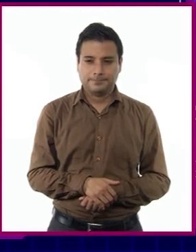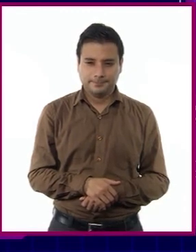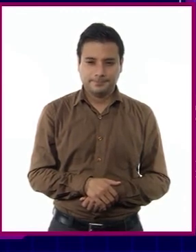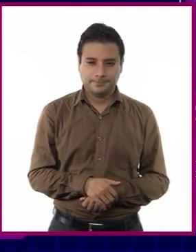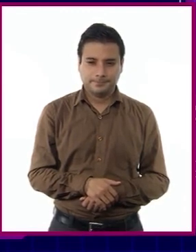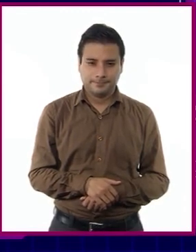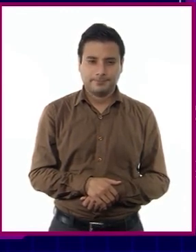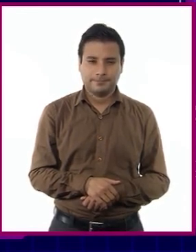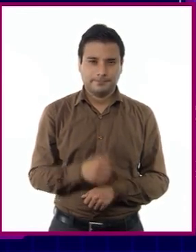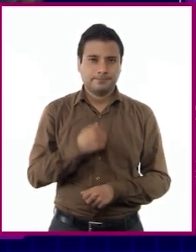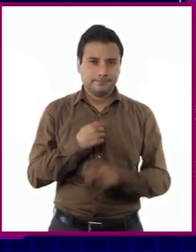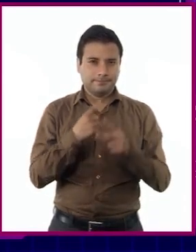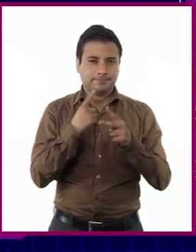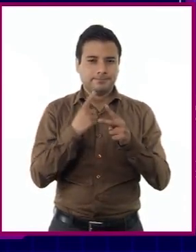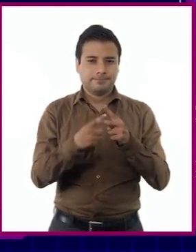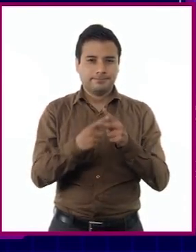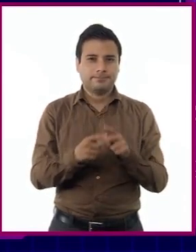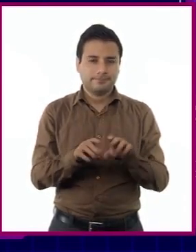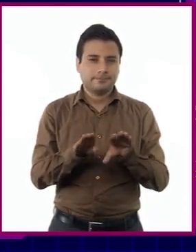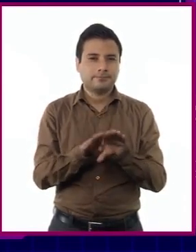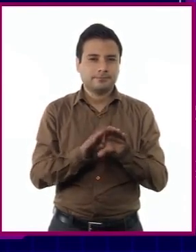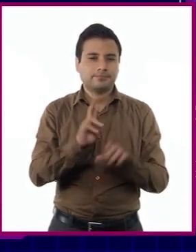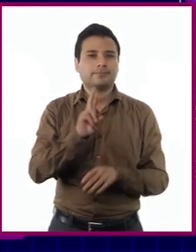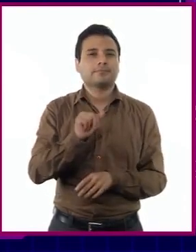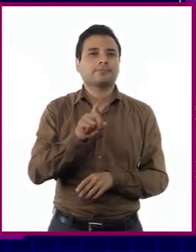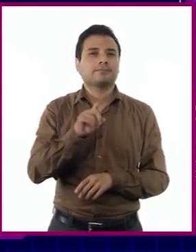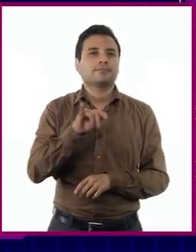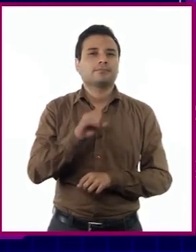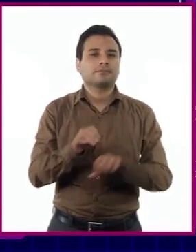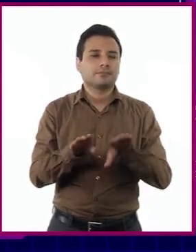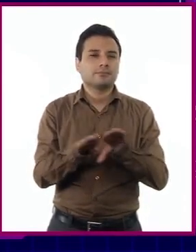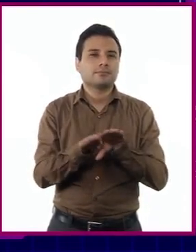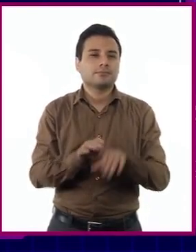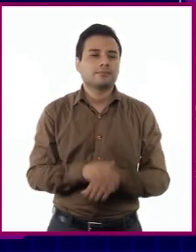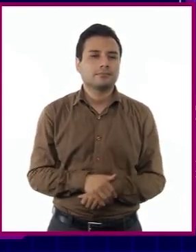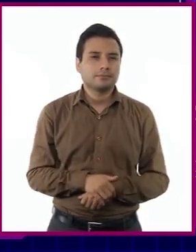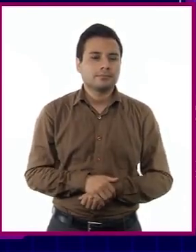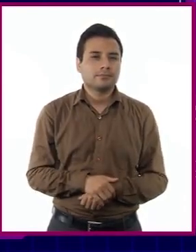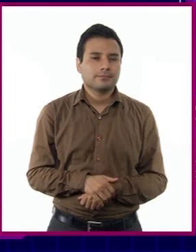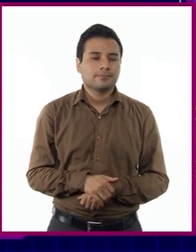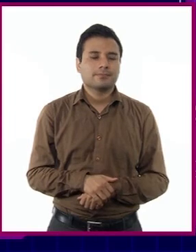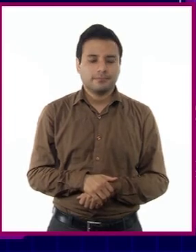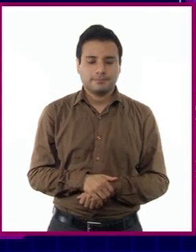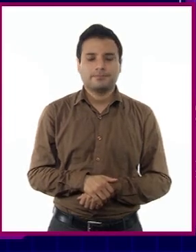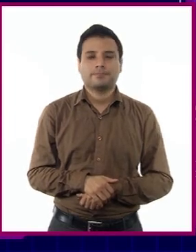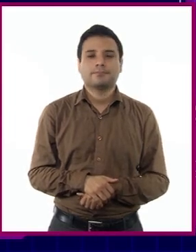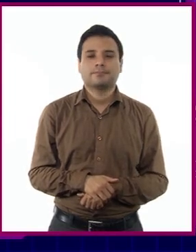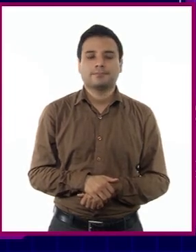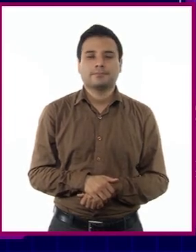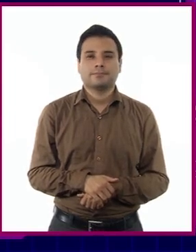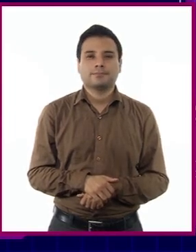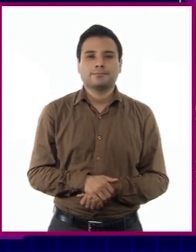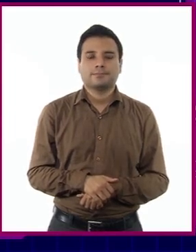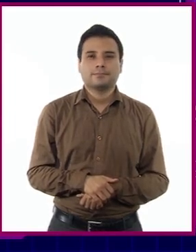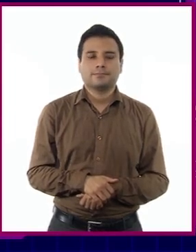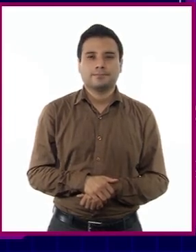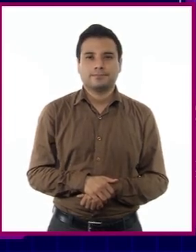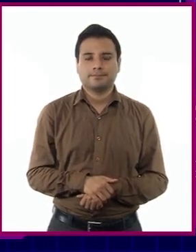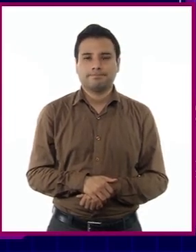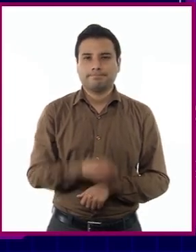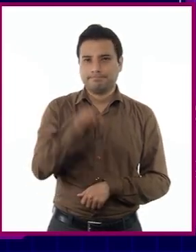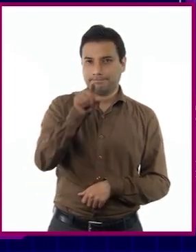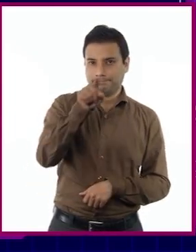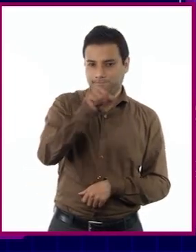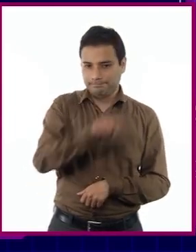para calcular el radio de la base se puede considerar que es igual a la longitud de la circunferencia